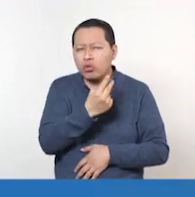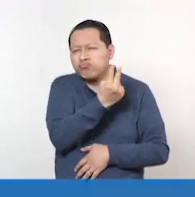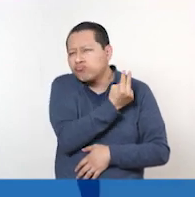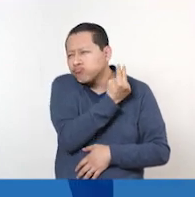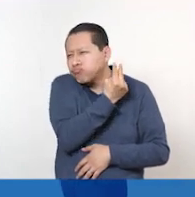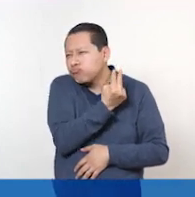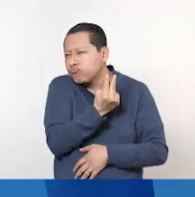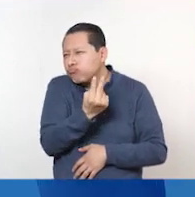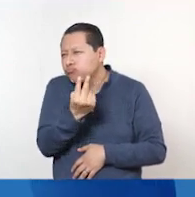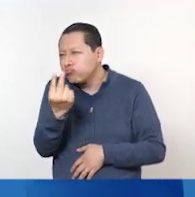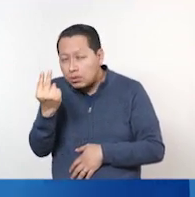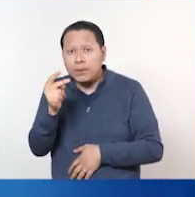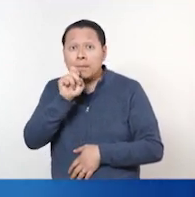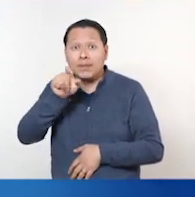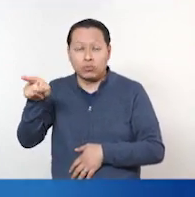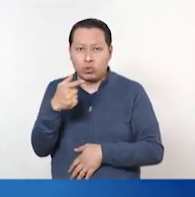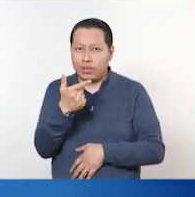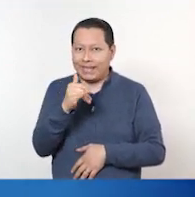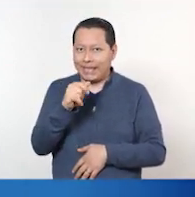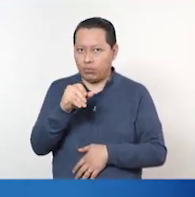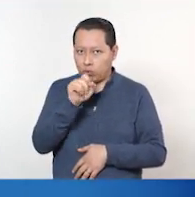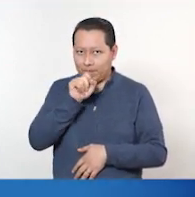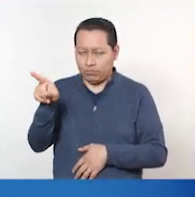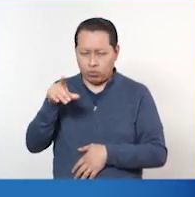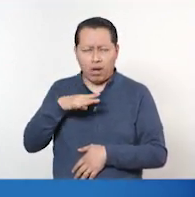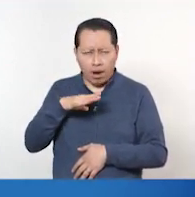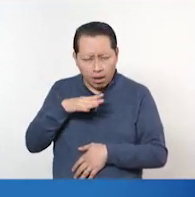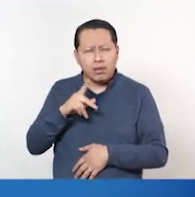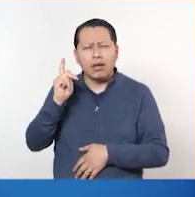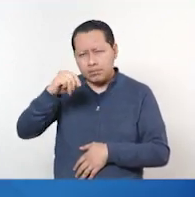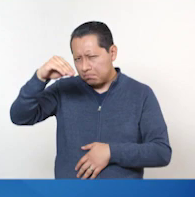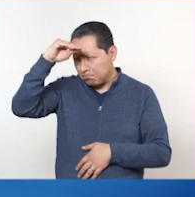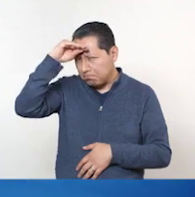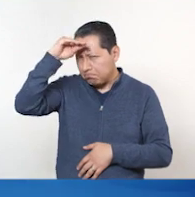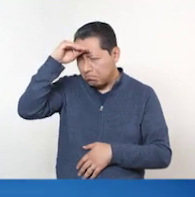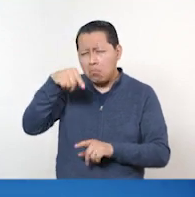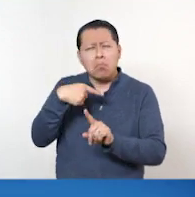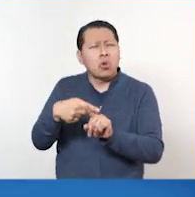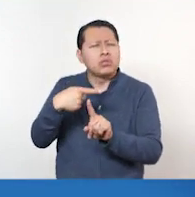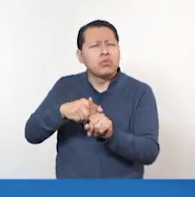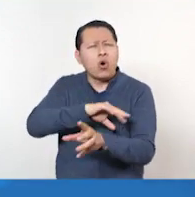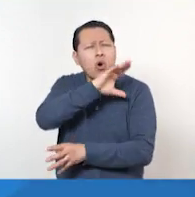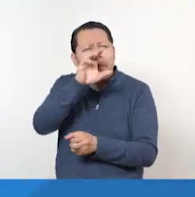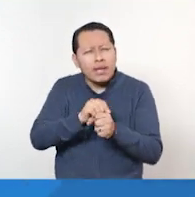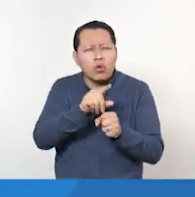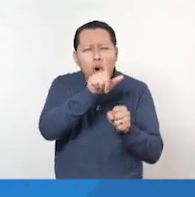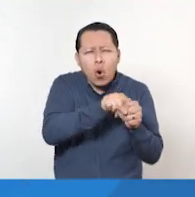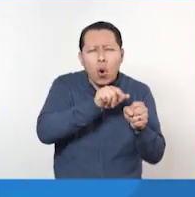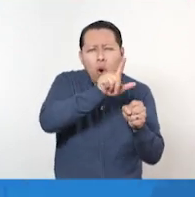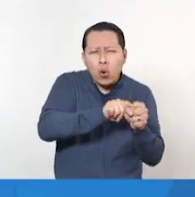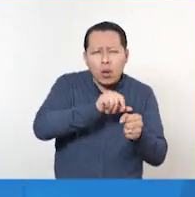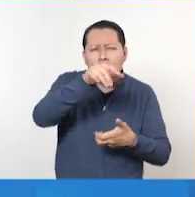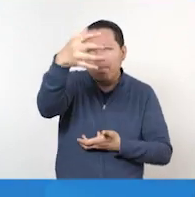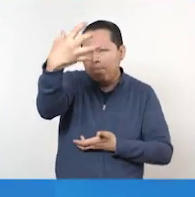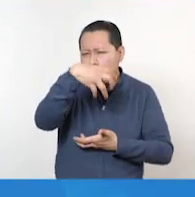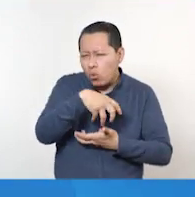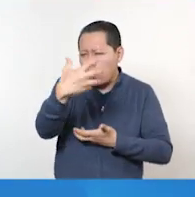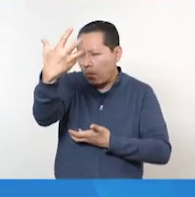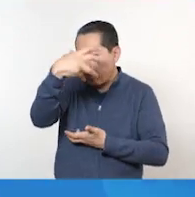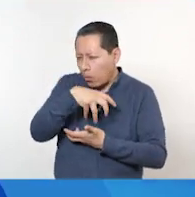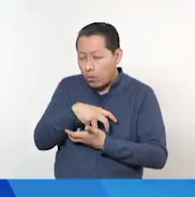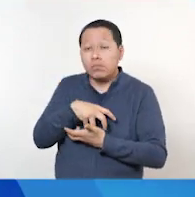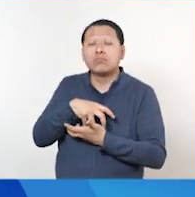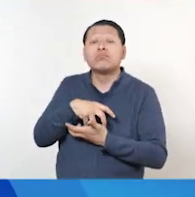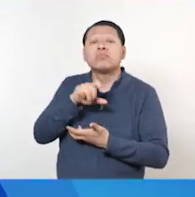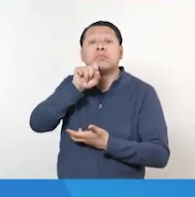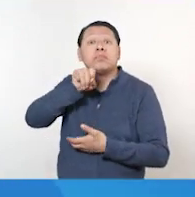fueron en la noche y se metieron en los sueños de Guillermo. Tomaron pensamientos positivos de todos los colores y los sembraron